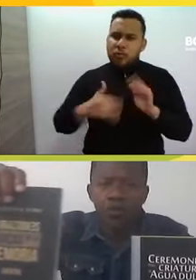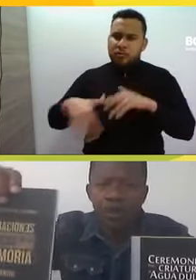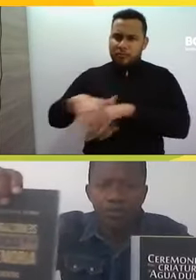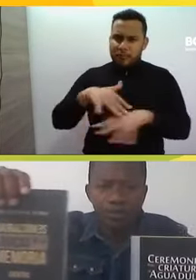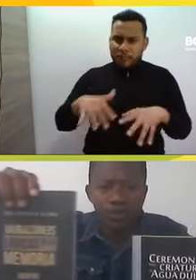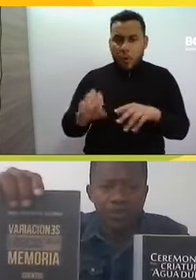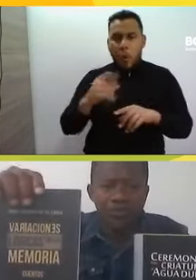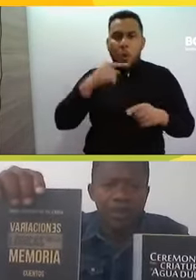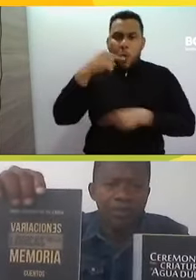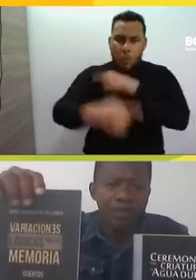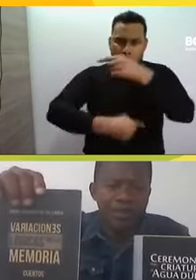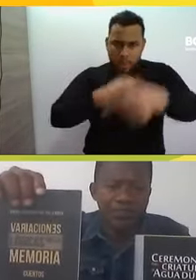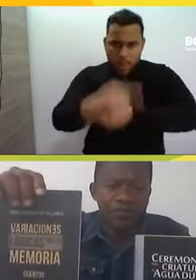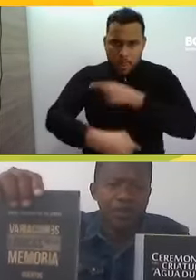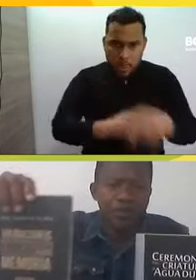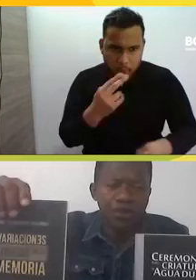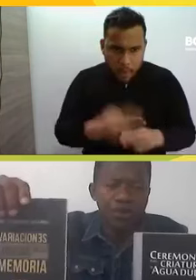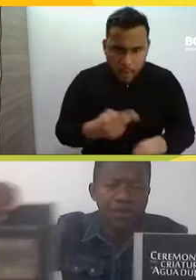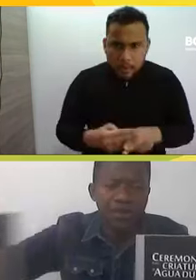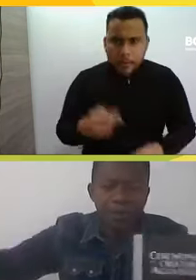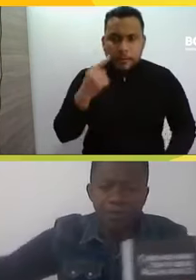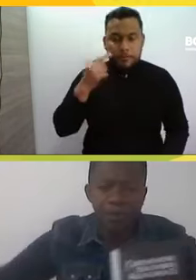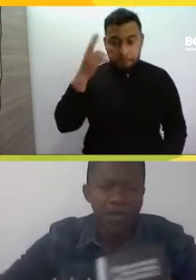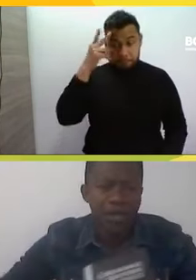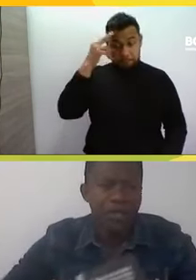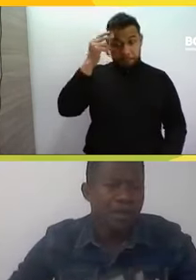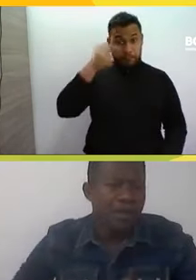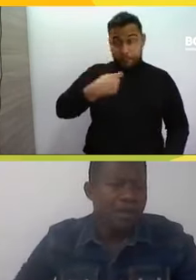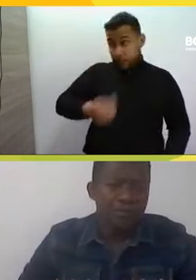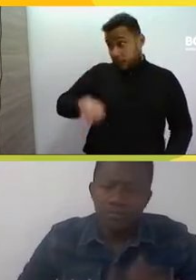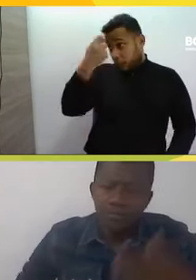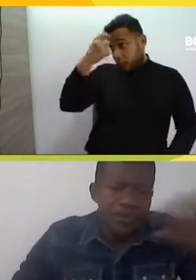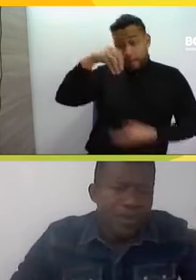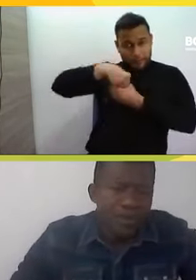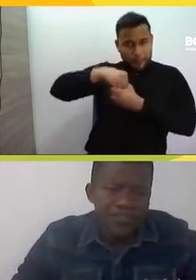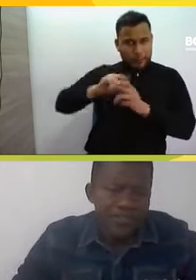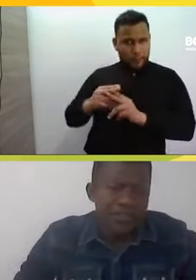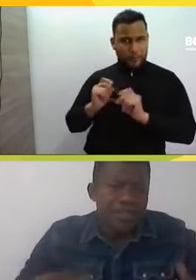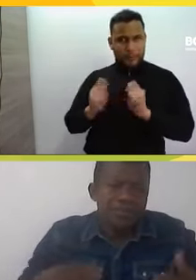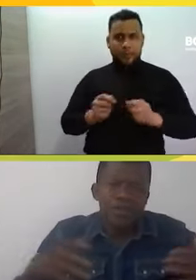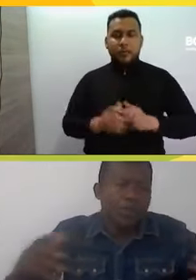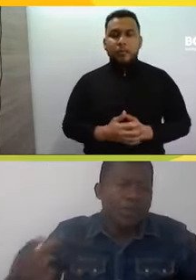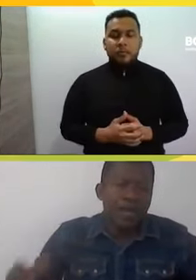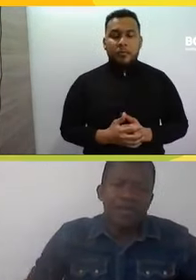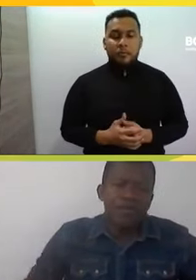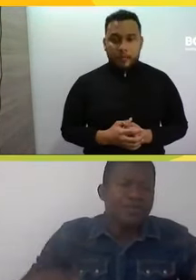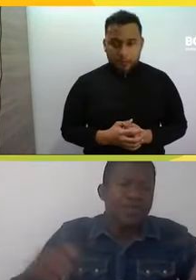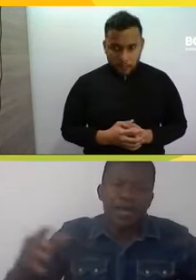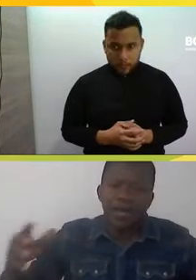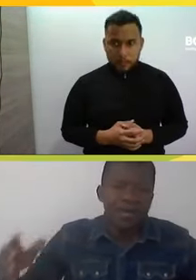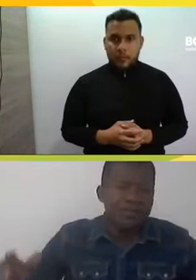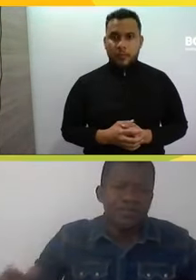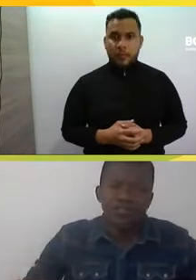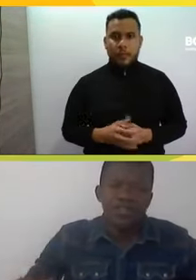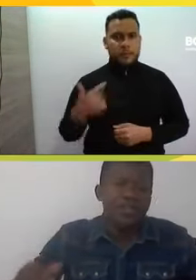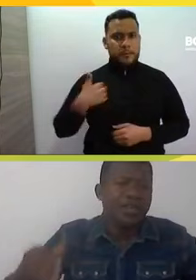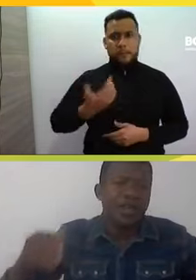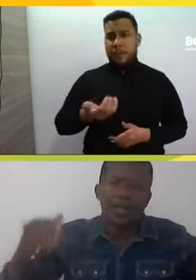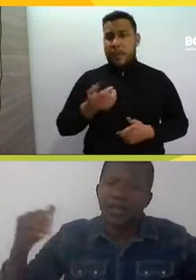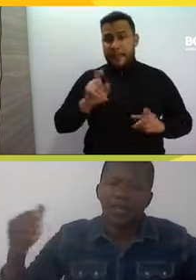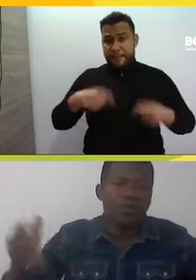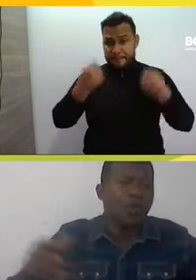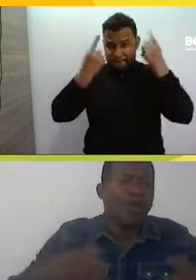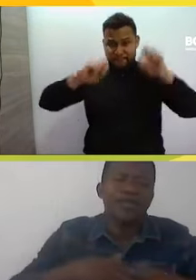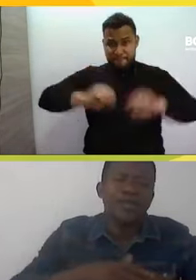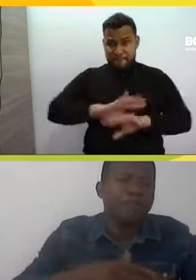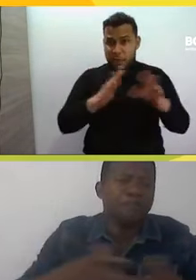de cuentos que se llama Variaciones Lógicas de la Memoria, debe ser entendido en la India, en China,